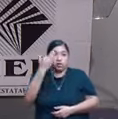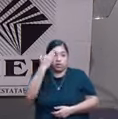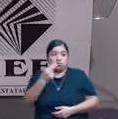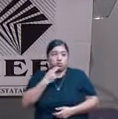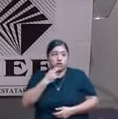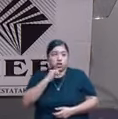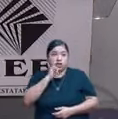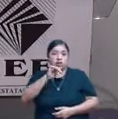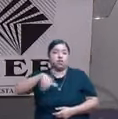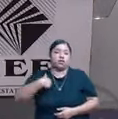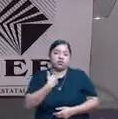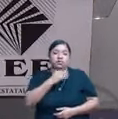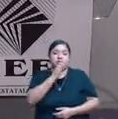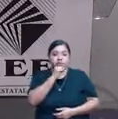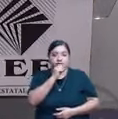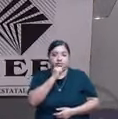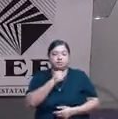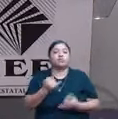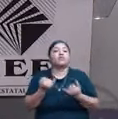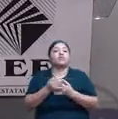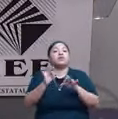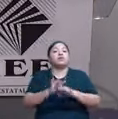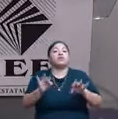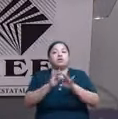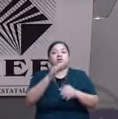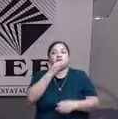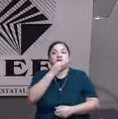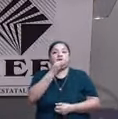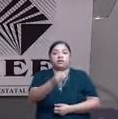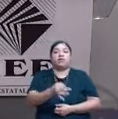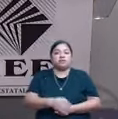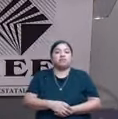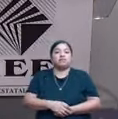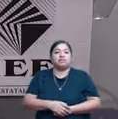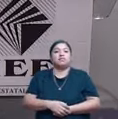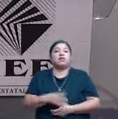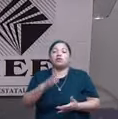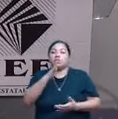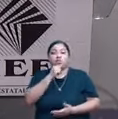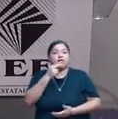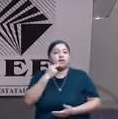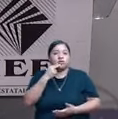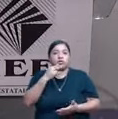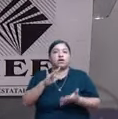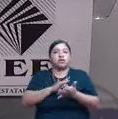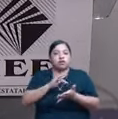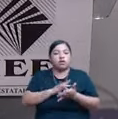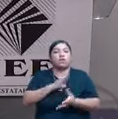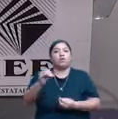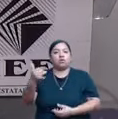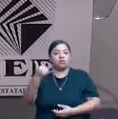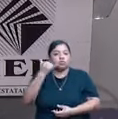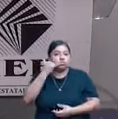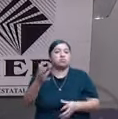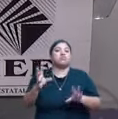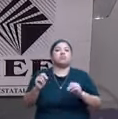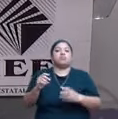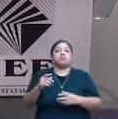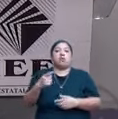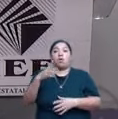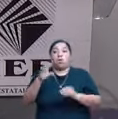bloque. También es importante mencionar que no podrán utilizar dispositivos electrónicos ni hacer alusiones a la vida